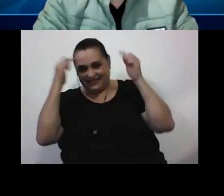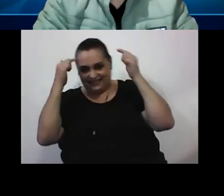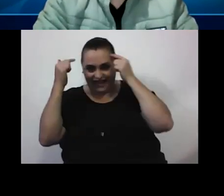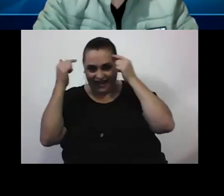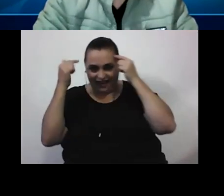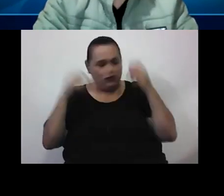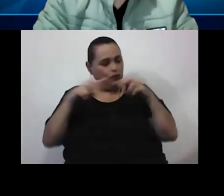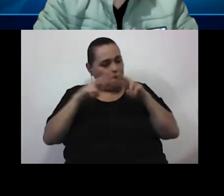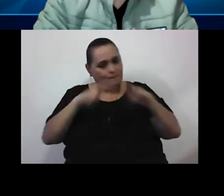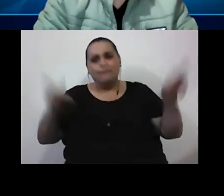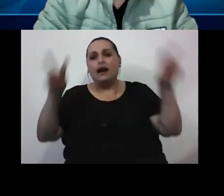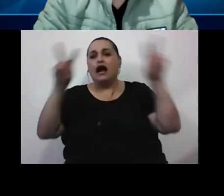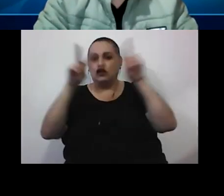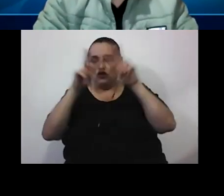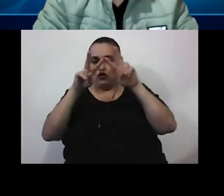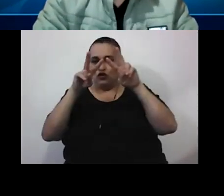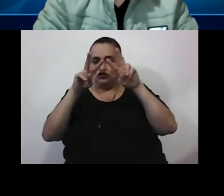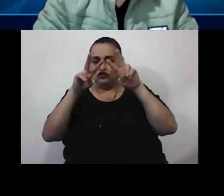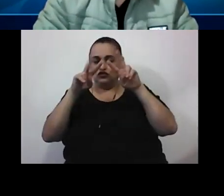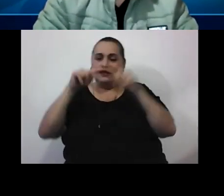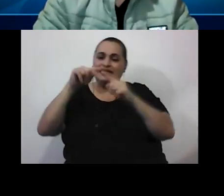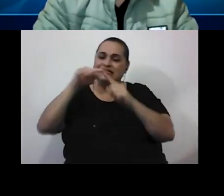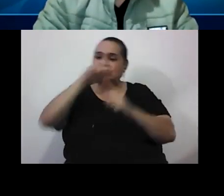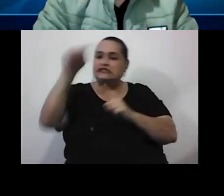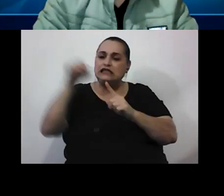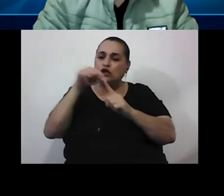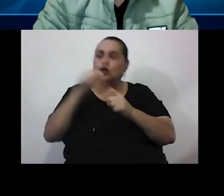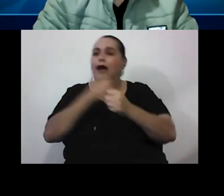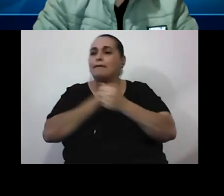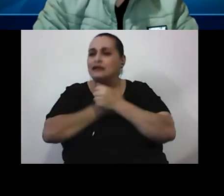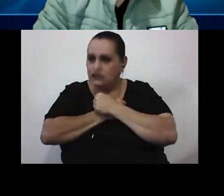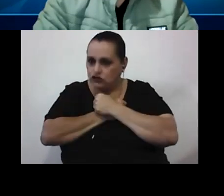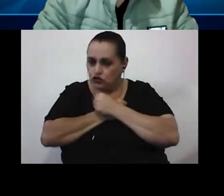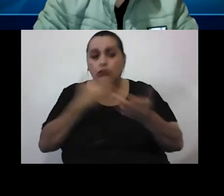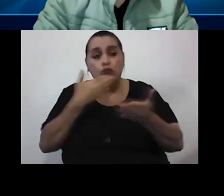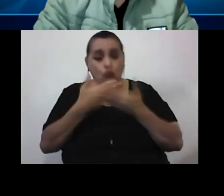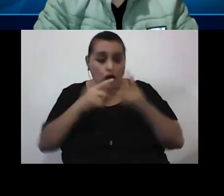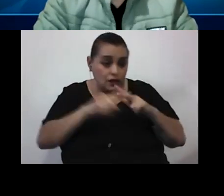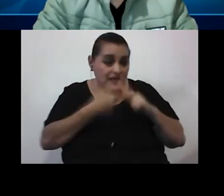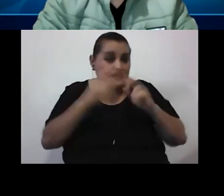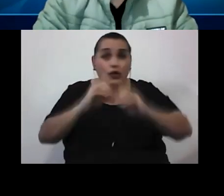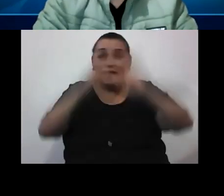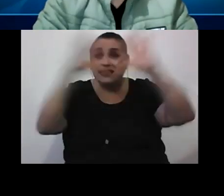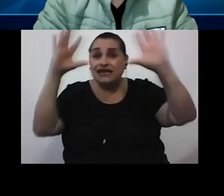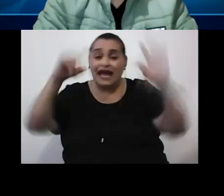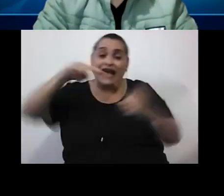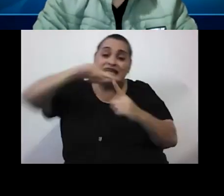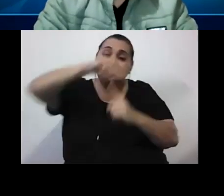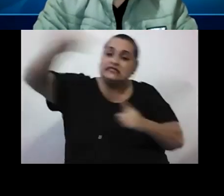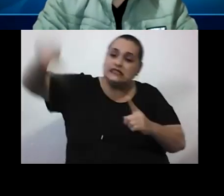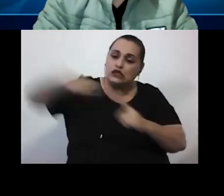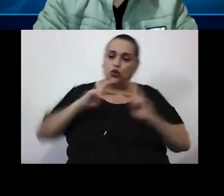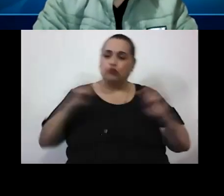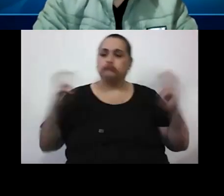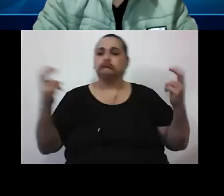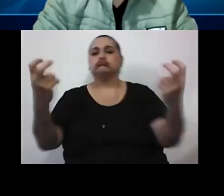valiosos los círculos de apreciación. Siempre es bueno al inicio del día un círculo de agradecimiento o al final